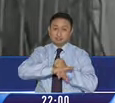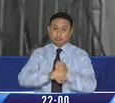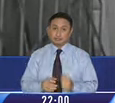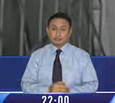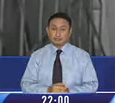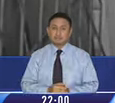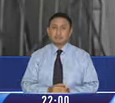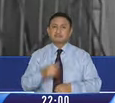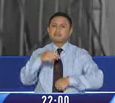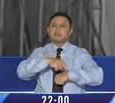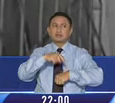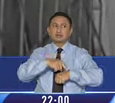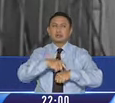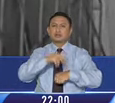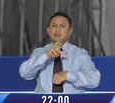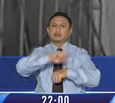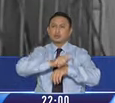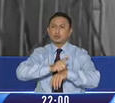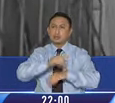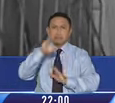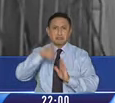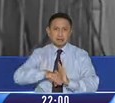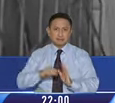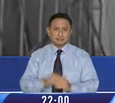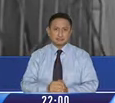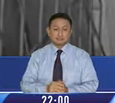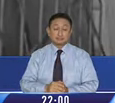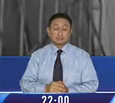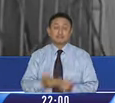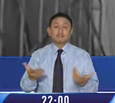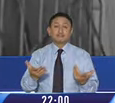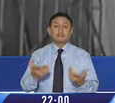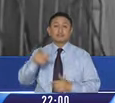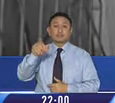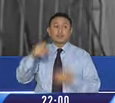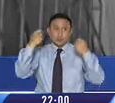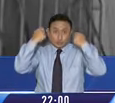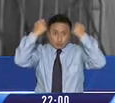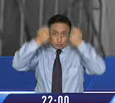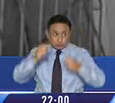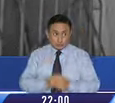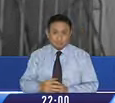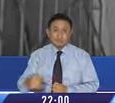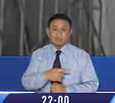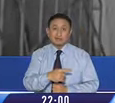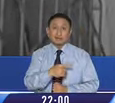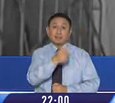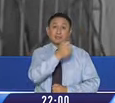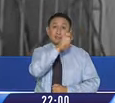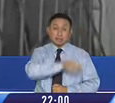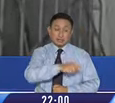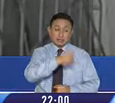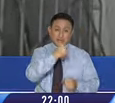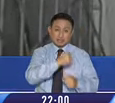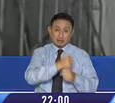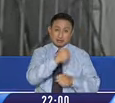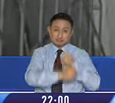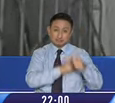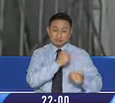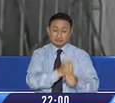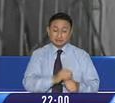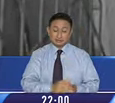El robo dura menos de 3 minutos, donde llegaron los ladrones y encapuchados se llevaron el trabajo de años. Conversamos con